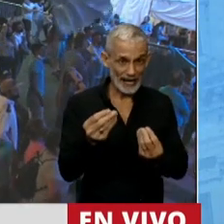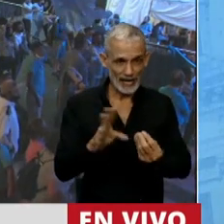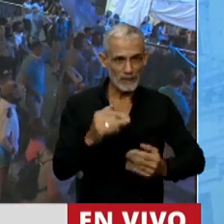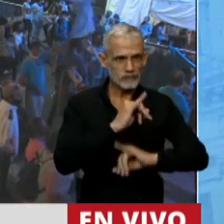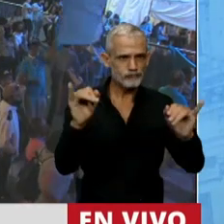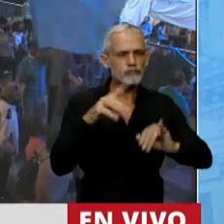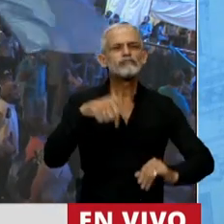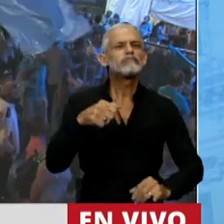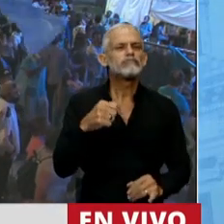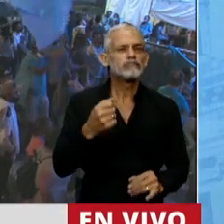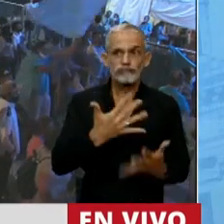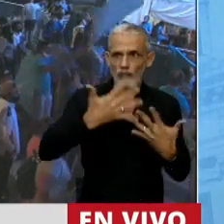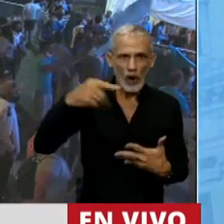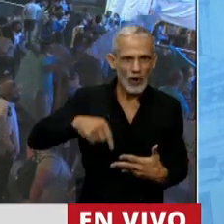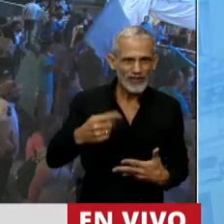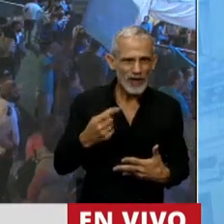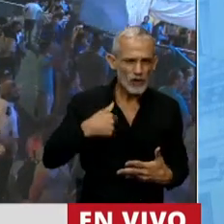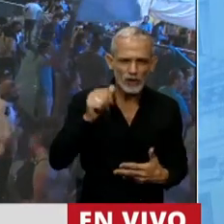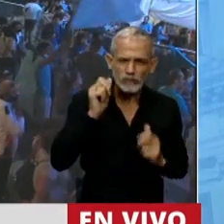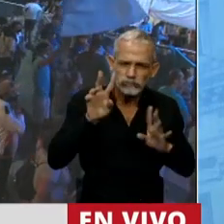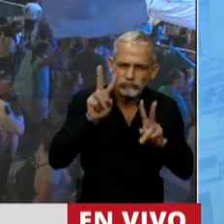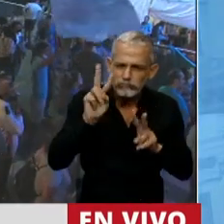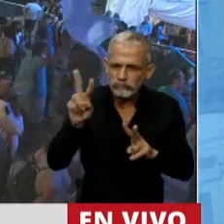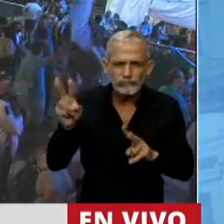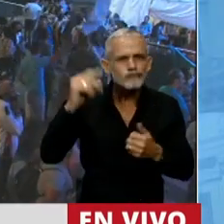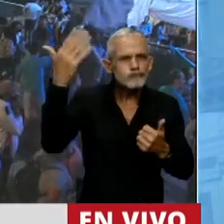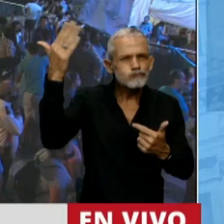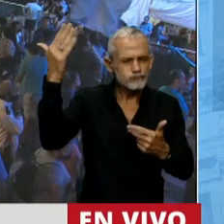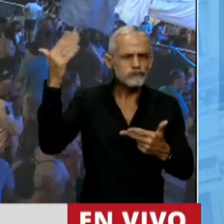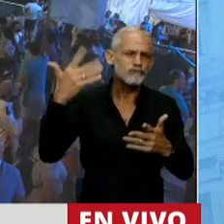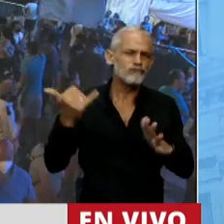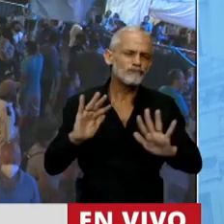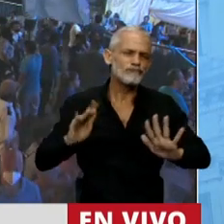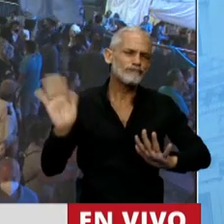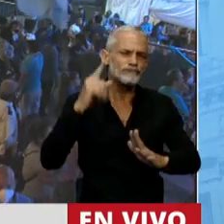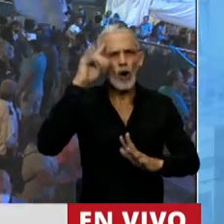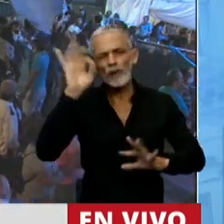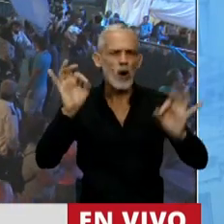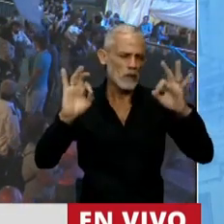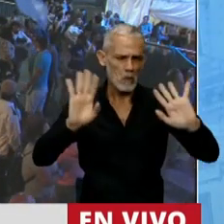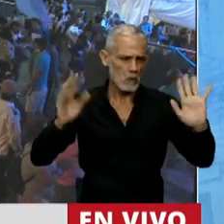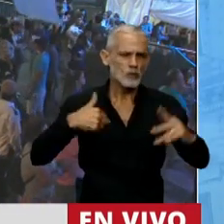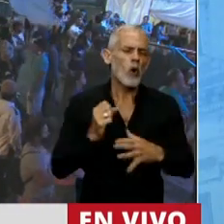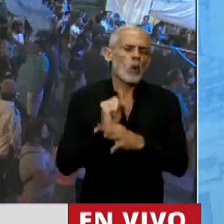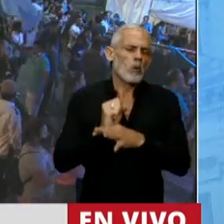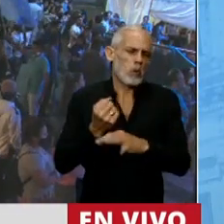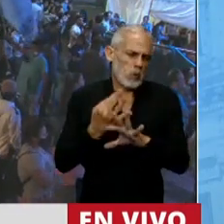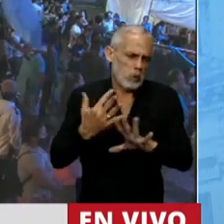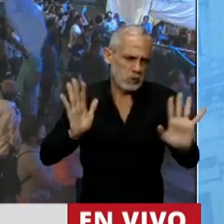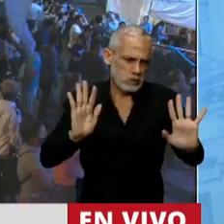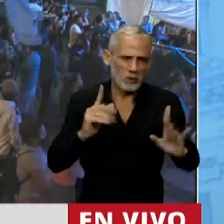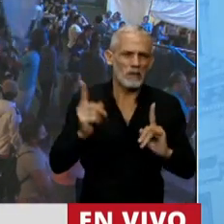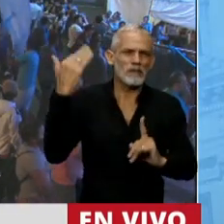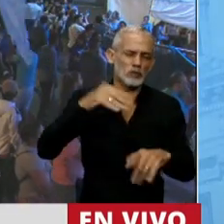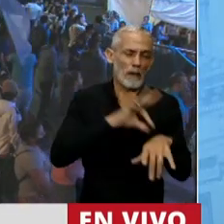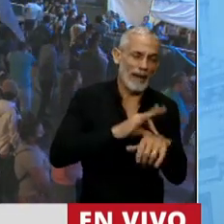que en el día de hoy he escuchado diferentes exposiciones de todo tipo. Yo no soy especialista, como